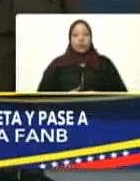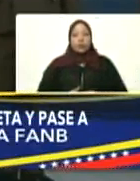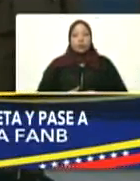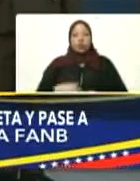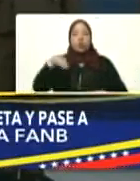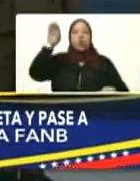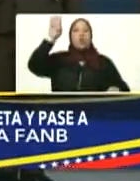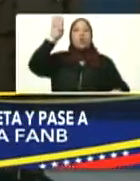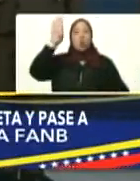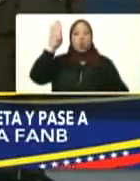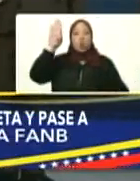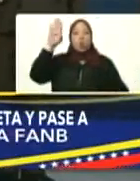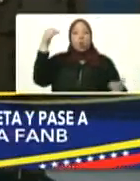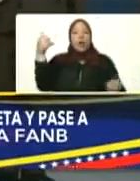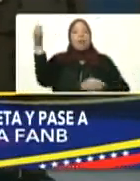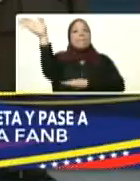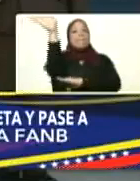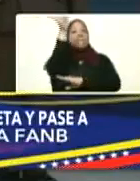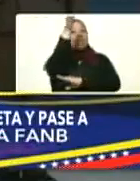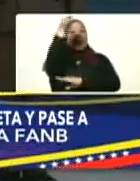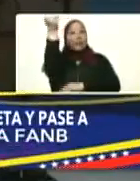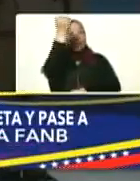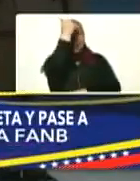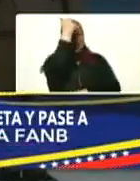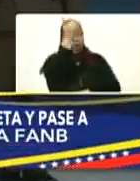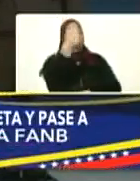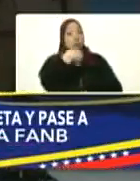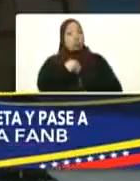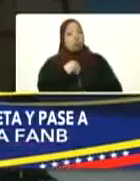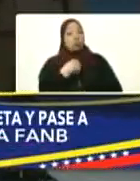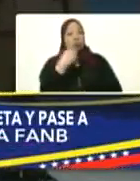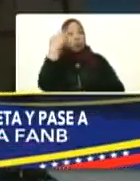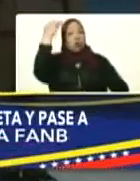juran delante de esta bandera tricolor,